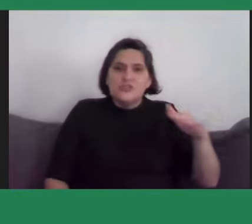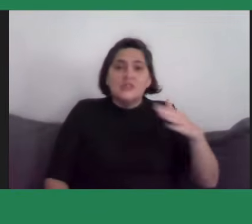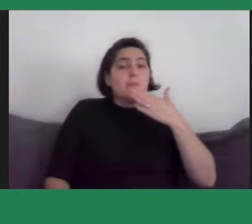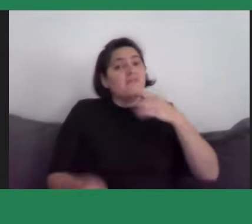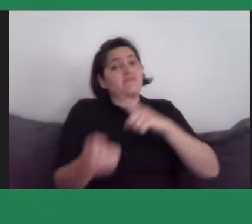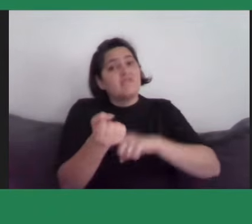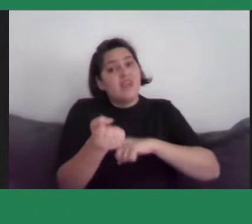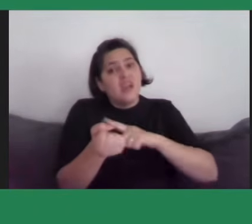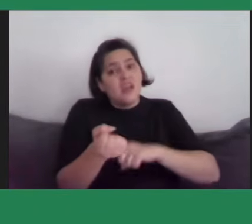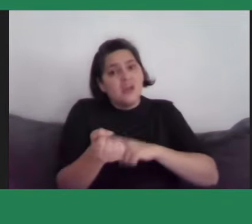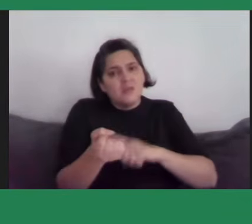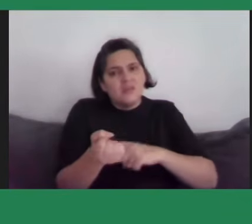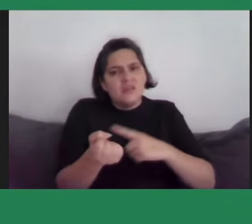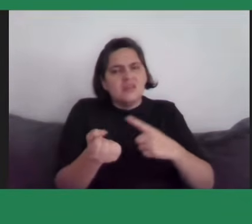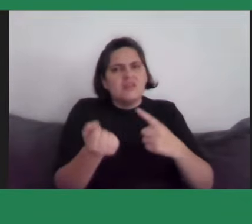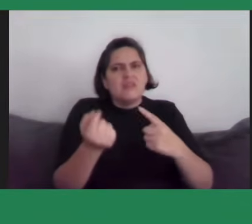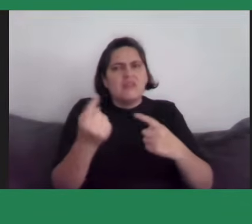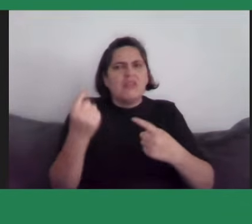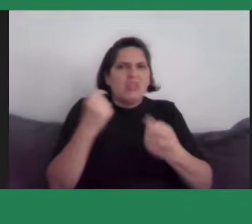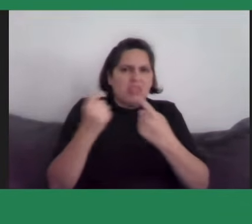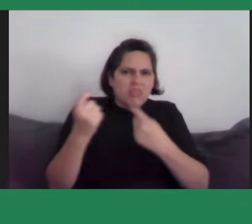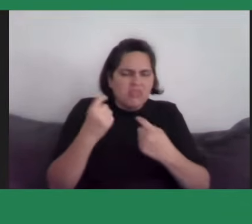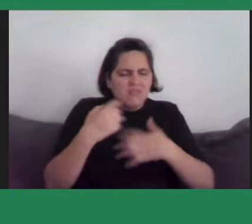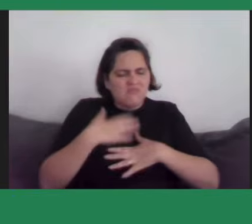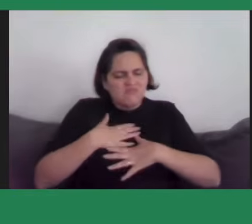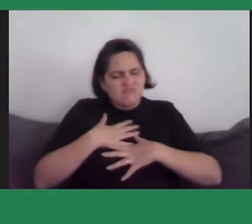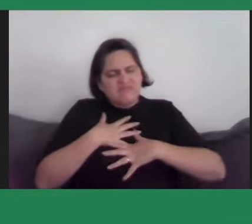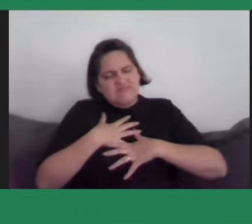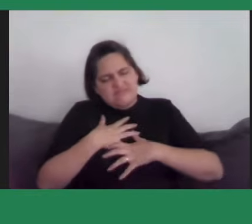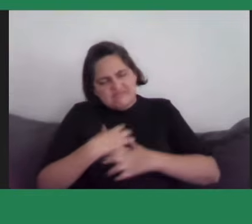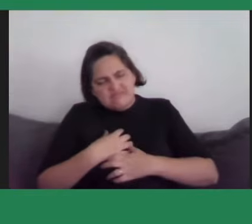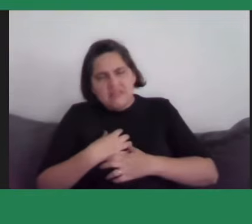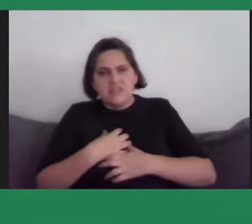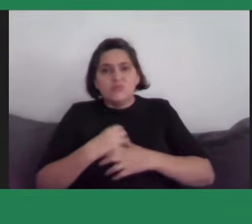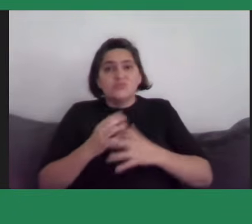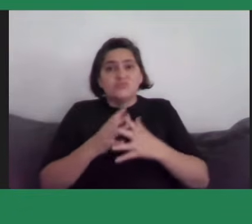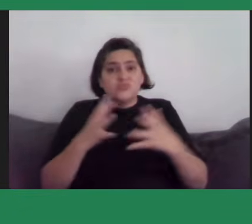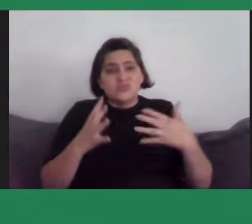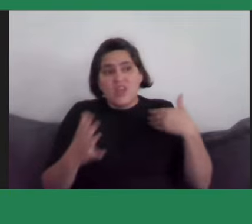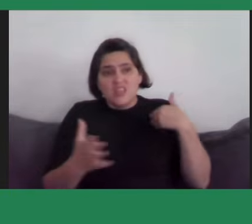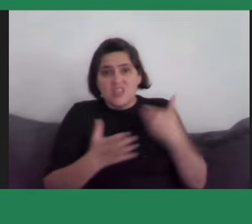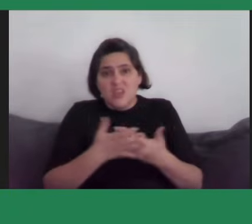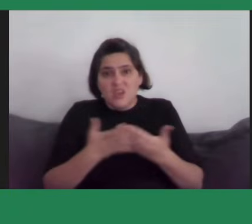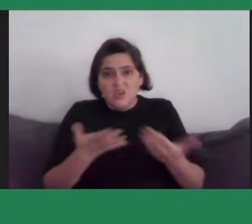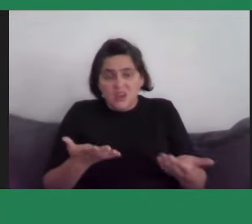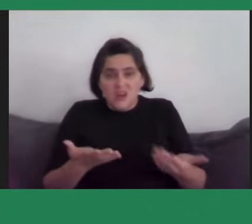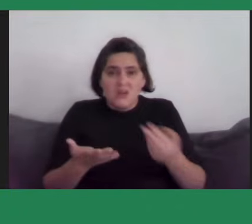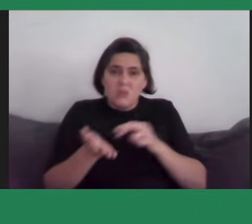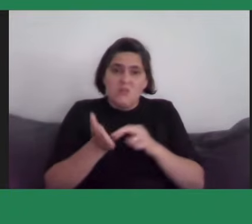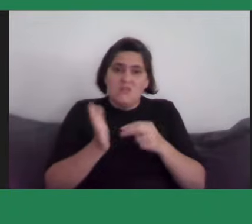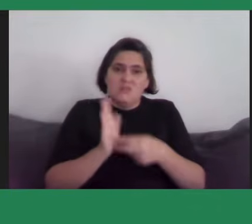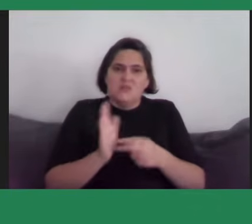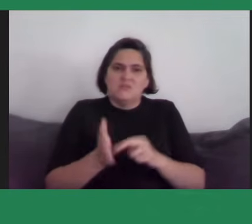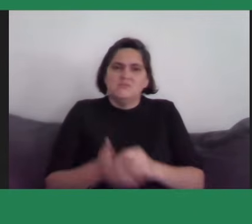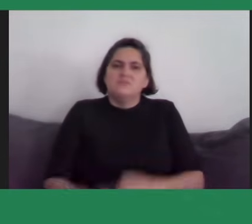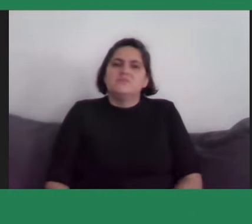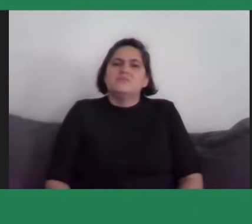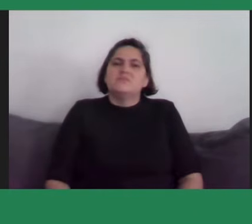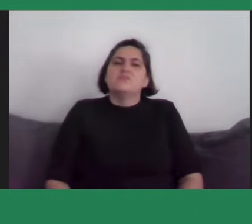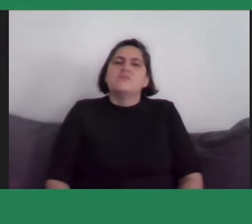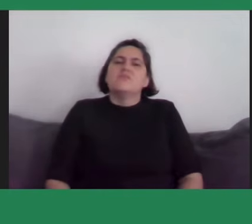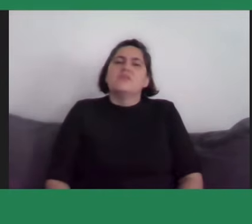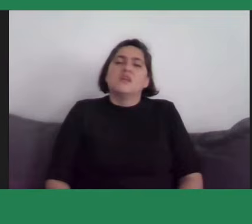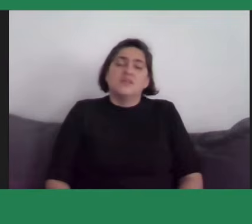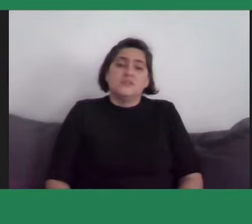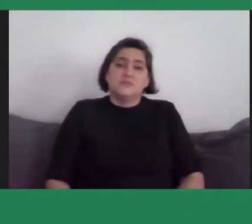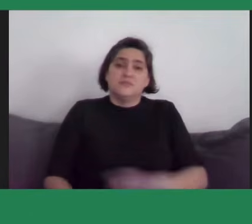pasen por tan malos ratos como están viviendo muchos de ellos hasta ahora. El espectro del autismo está dentro del gran grupo de